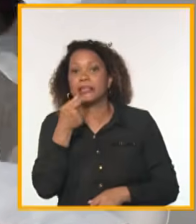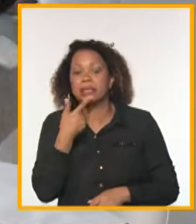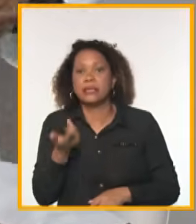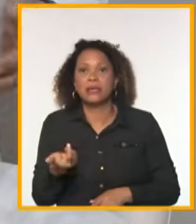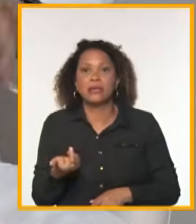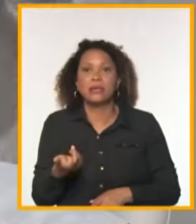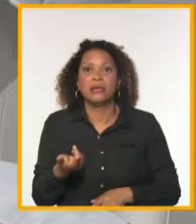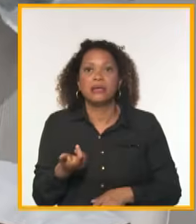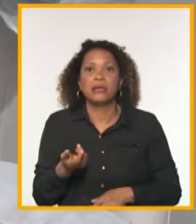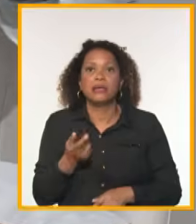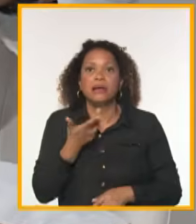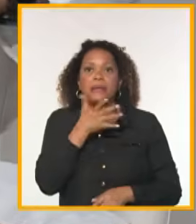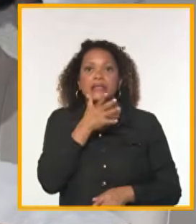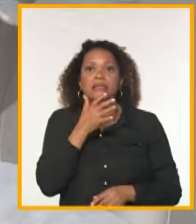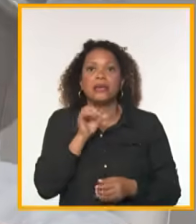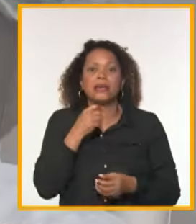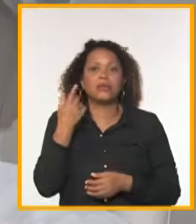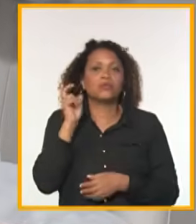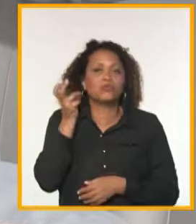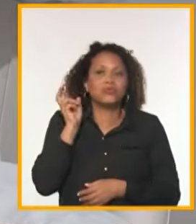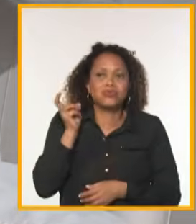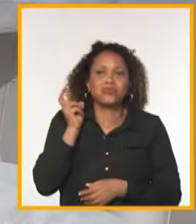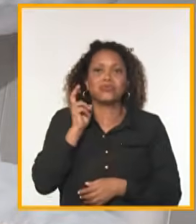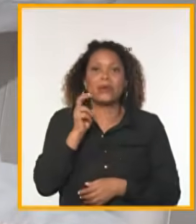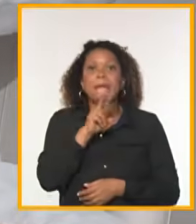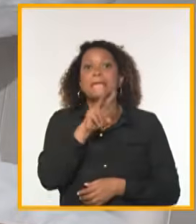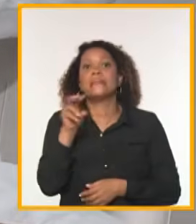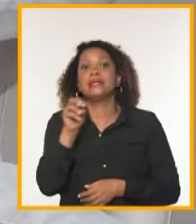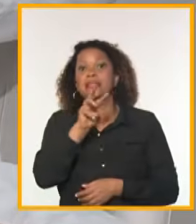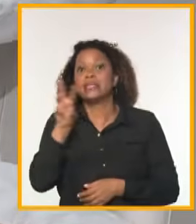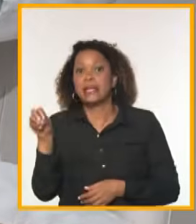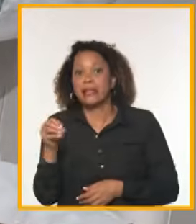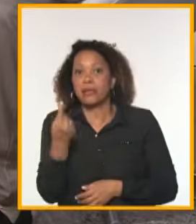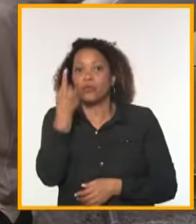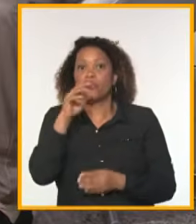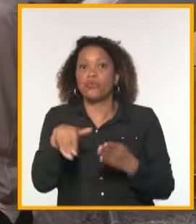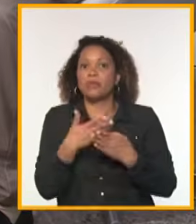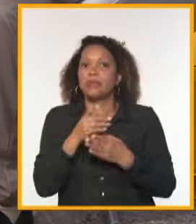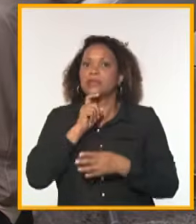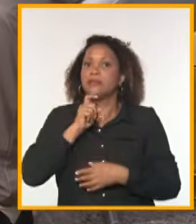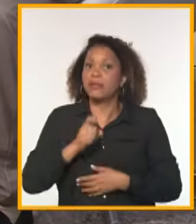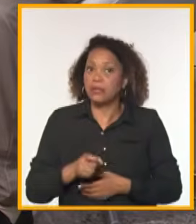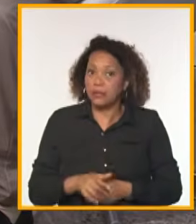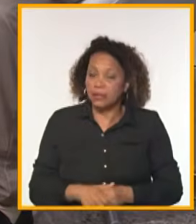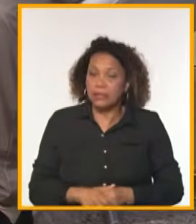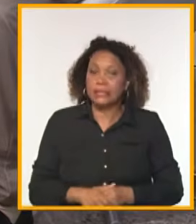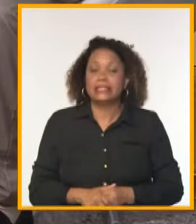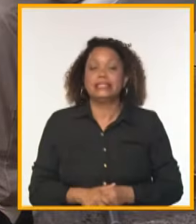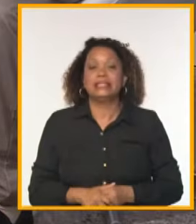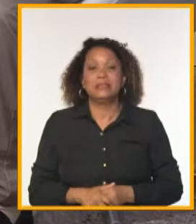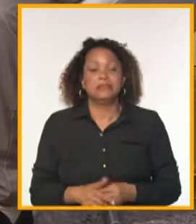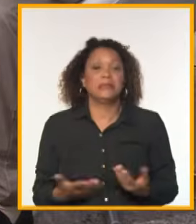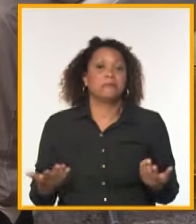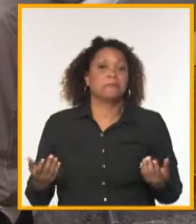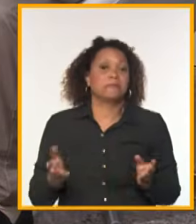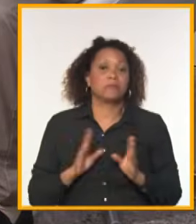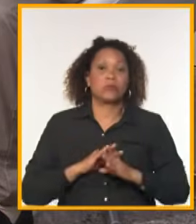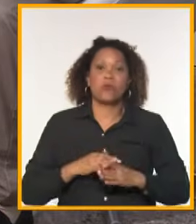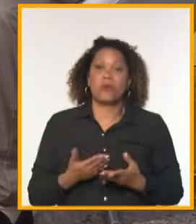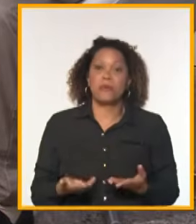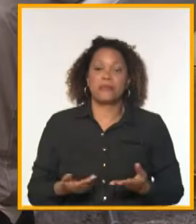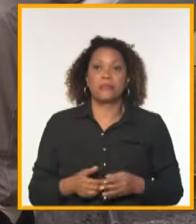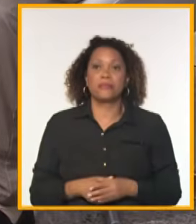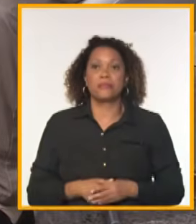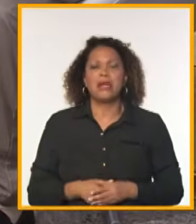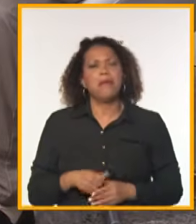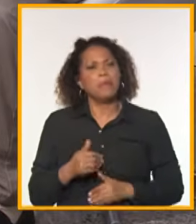suenan como maracas, porque tomarse 20 y 30 pastillas en un día no era fácil. Y lógicamente la medicina